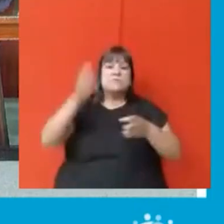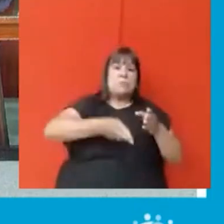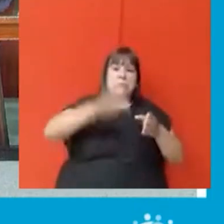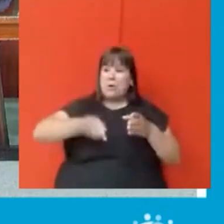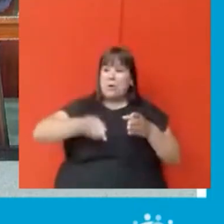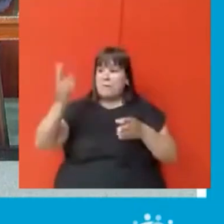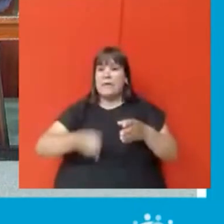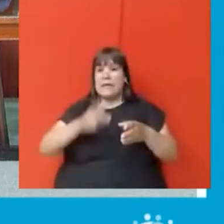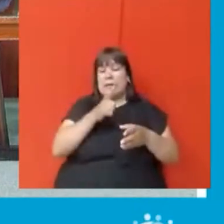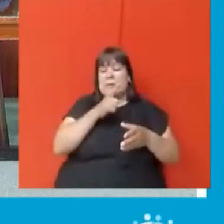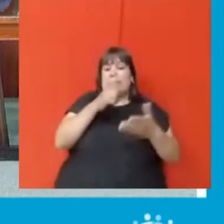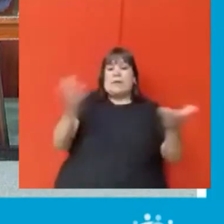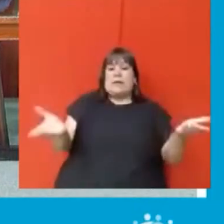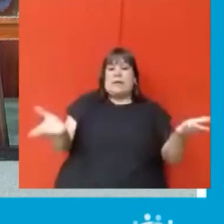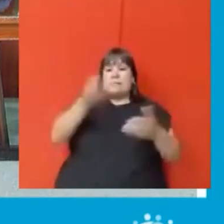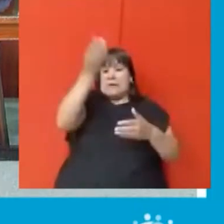poder vivir.